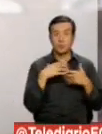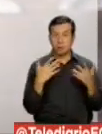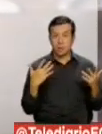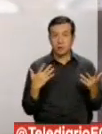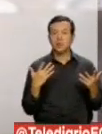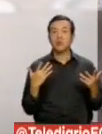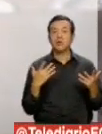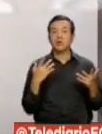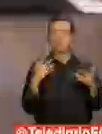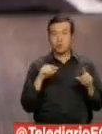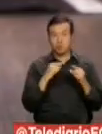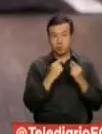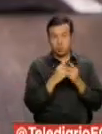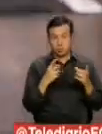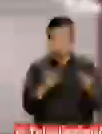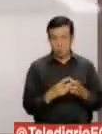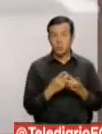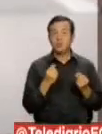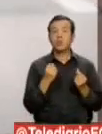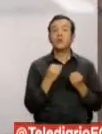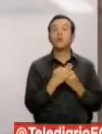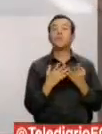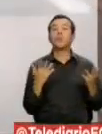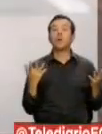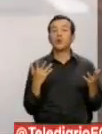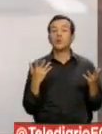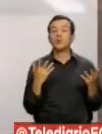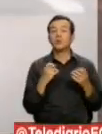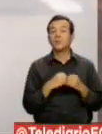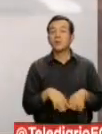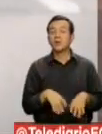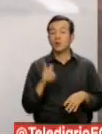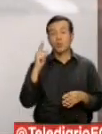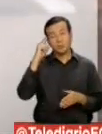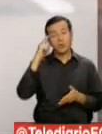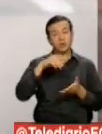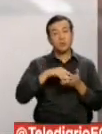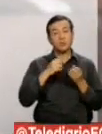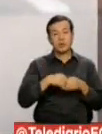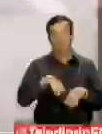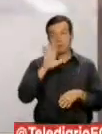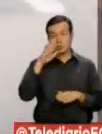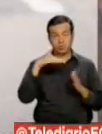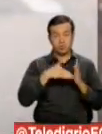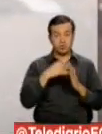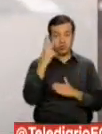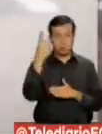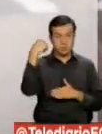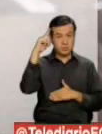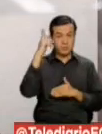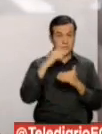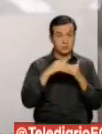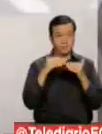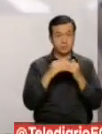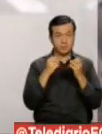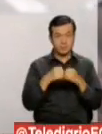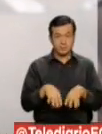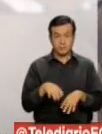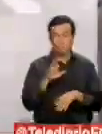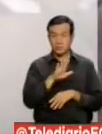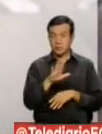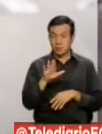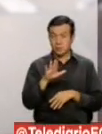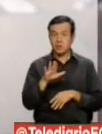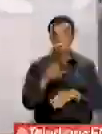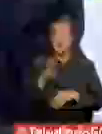a favor del consorcio, valor que habría ocasionado un perjuicio para el Estado de $5.2 millones. En su tiempo,